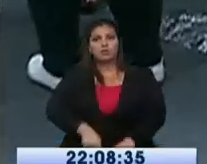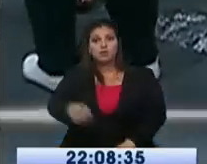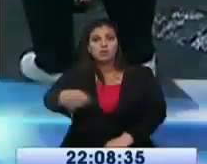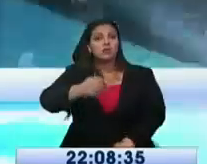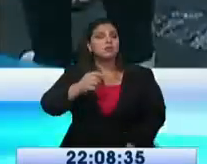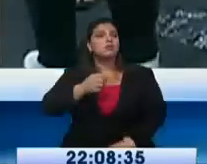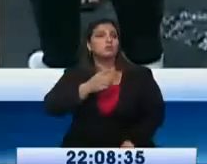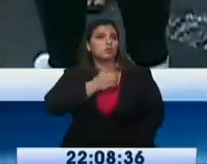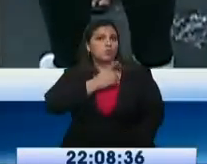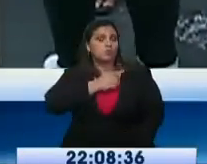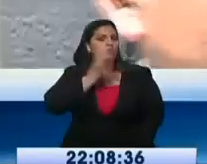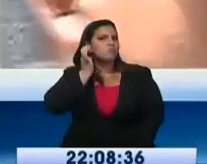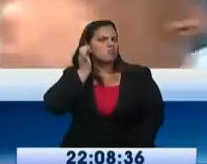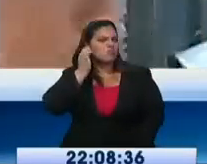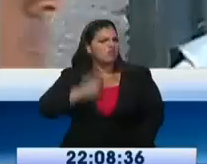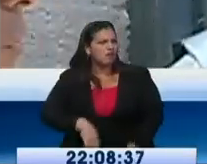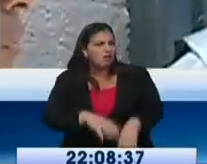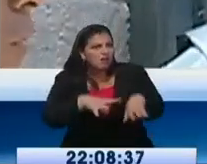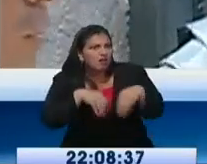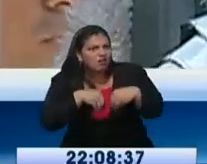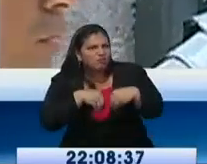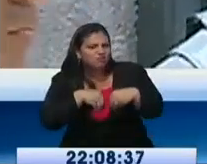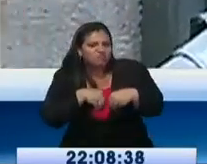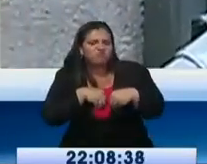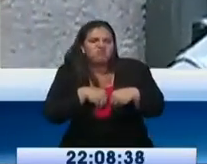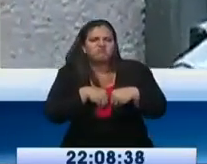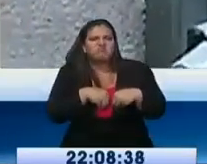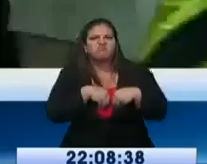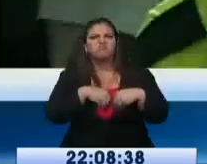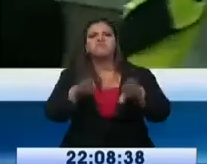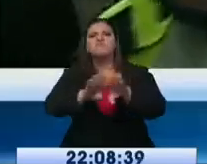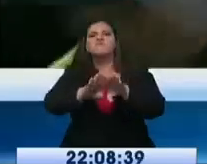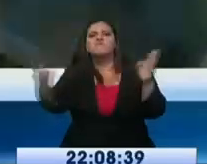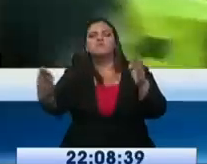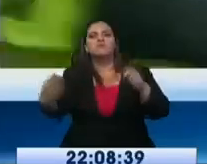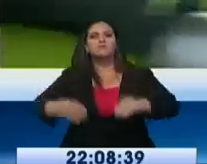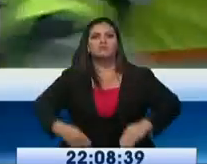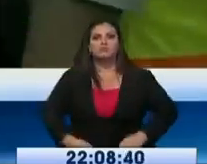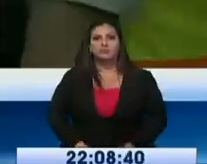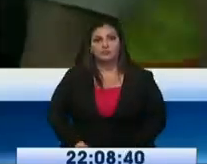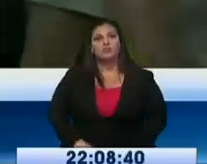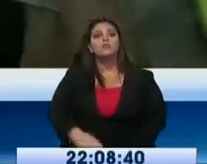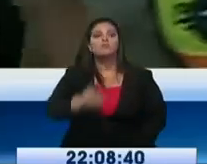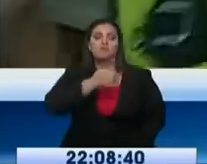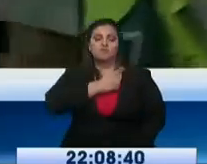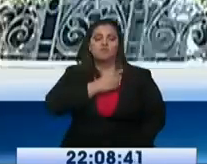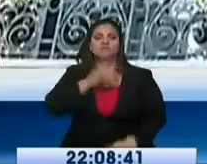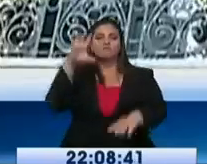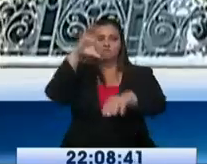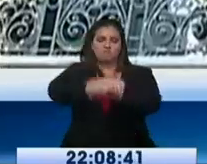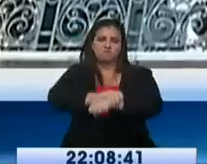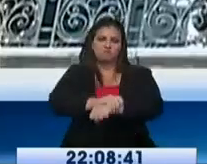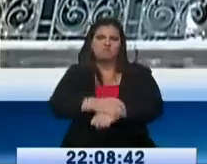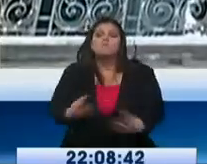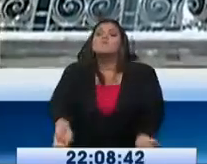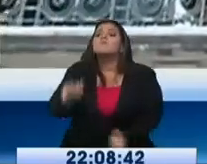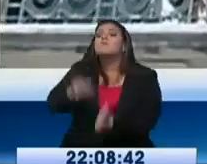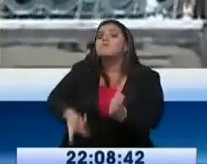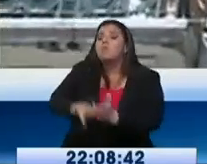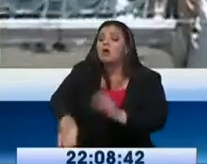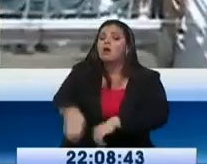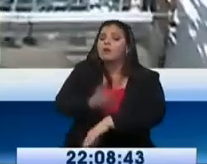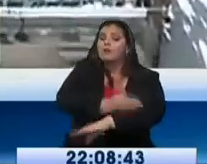del descontento de las meretrices, procedieron nuevamente a colocar el sello y la dueña fue aprehendida para que responda por haber irrespetado